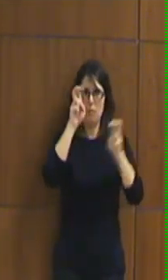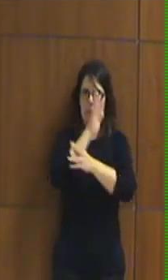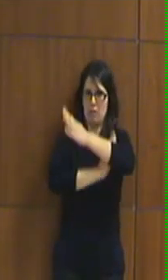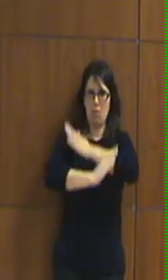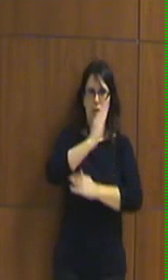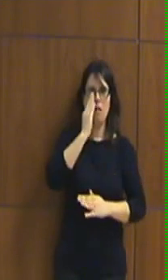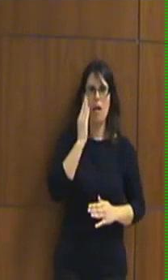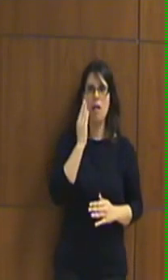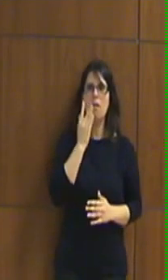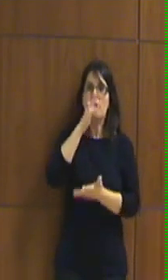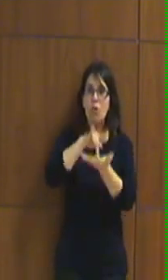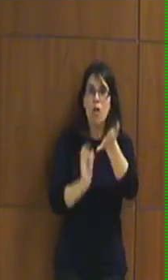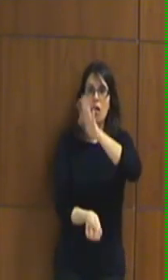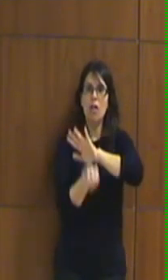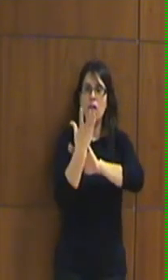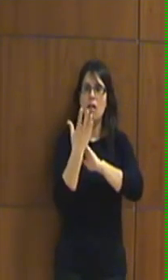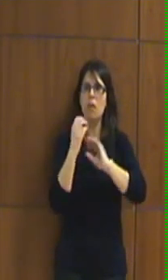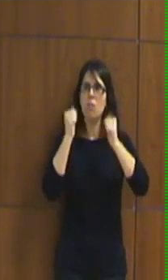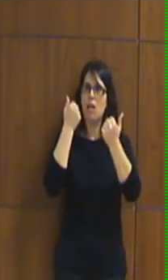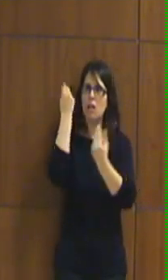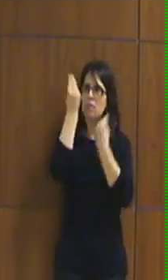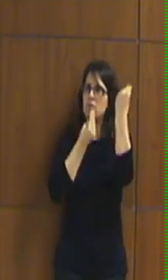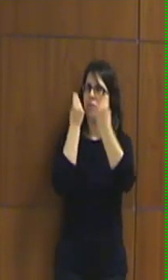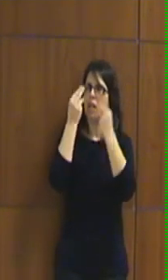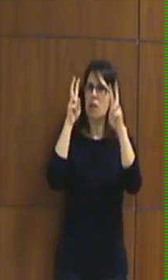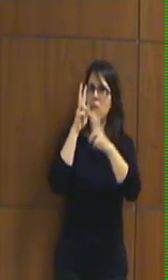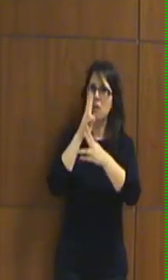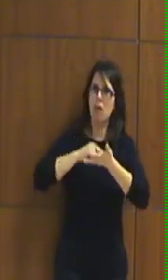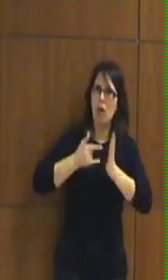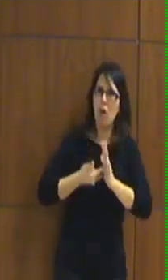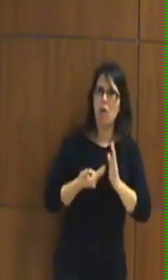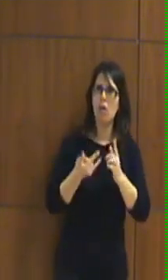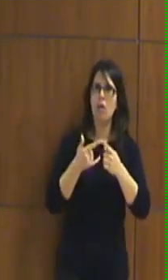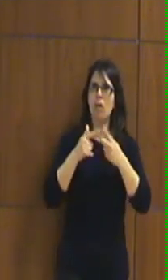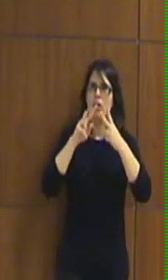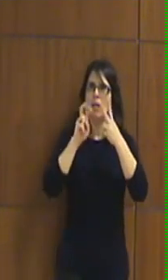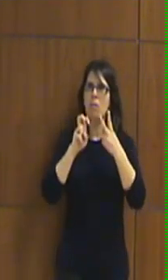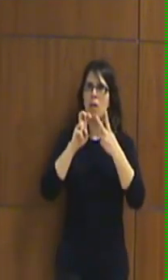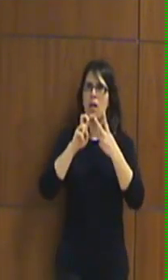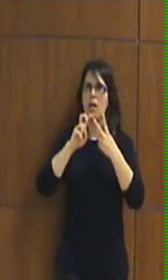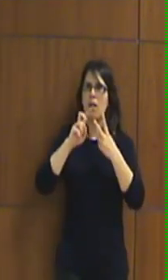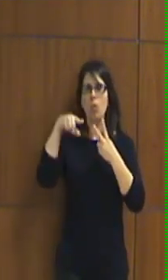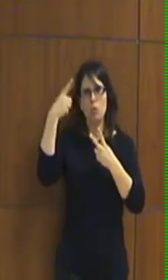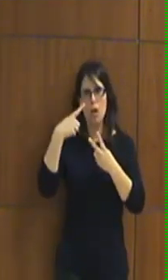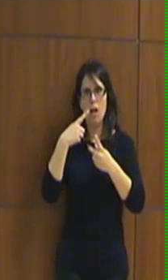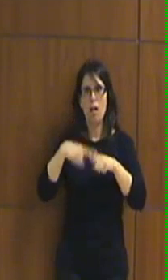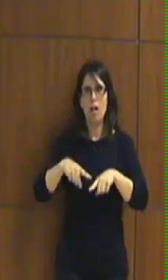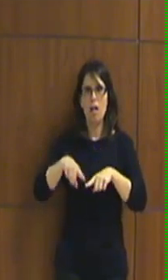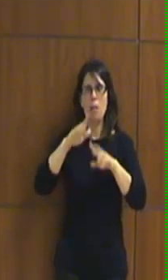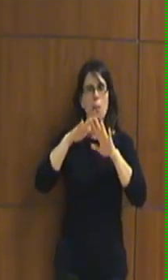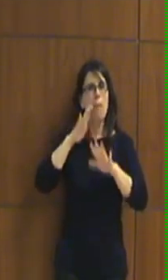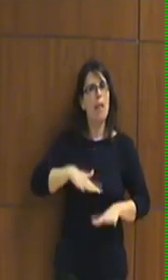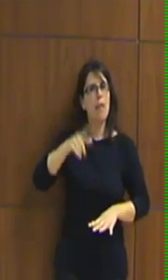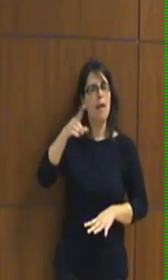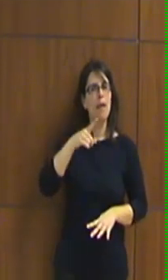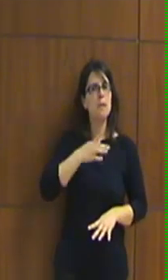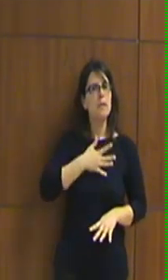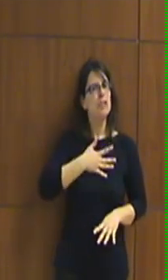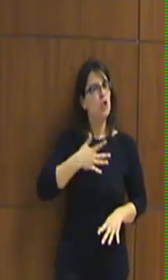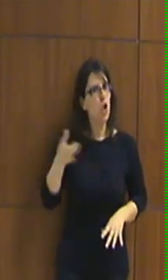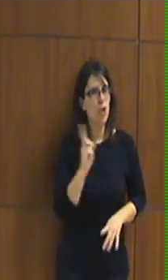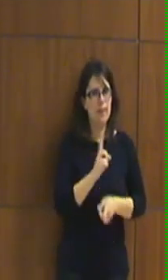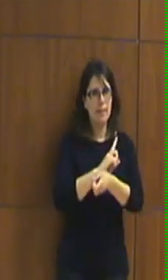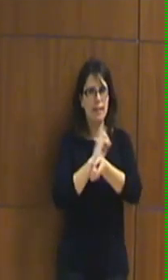demás, cuando se plantean introducción de temas tecnológicos, cuando se contemplan cambios culturales, tienen problemas y tienen reticencias. Tienen que